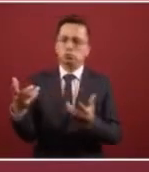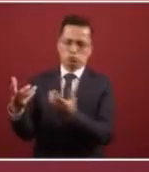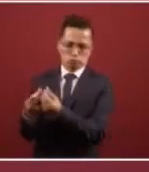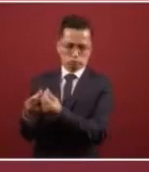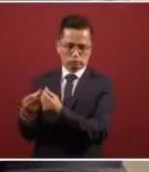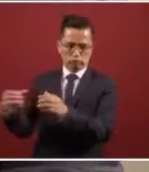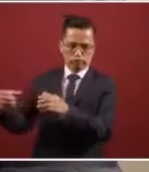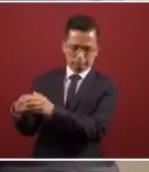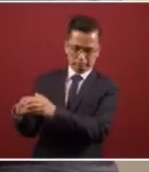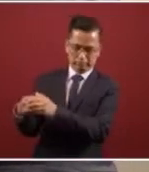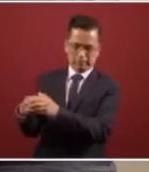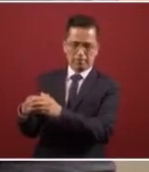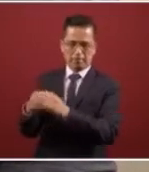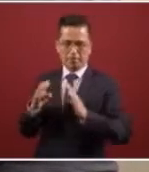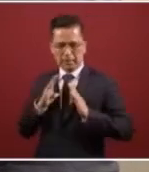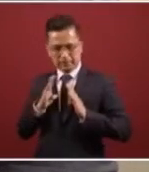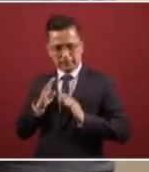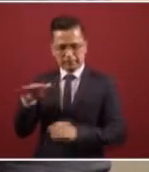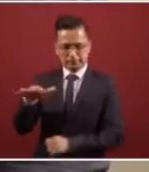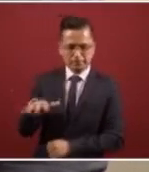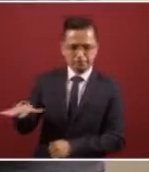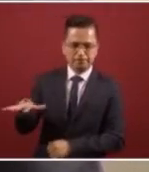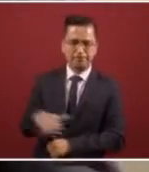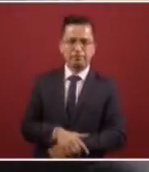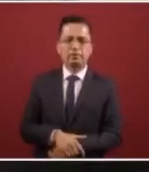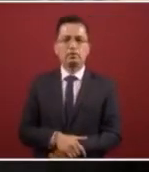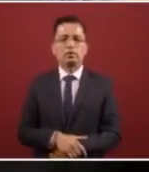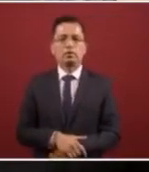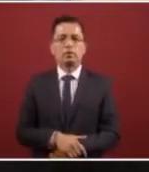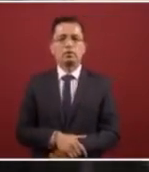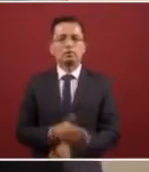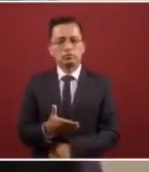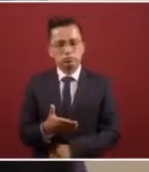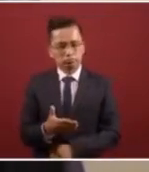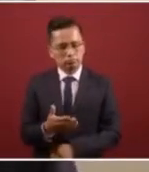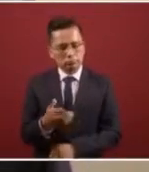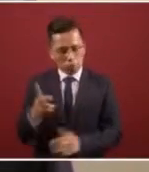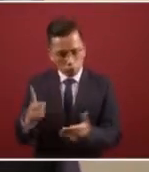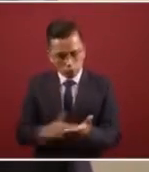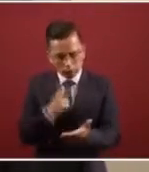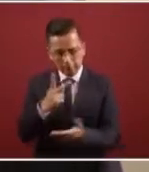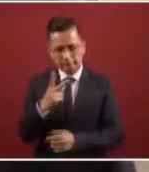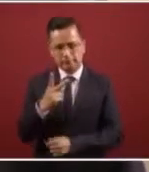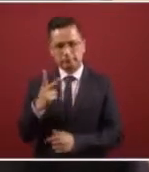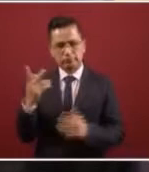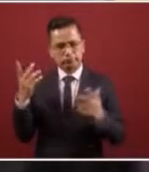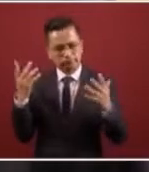dos instituciones. De nuevo, un aplauso a